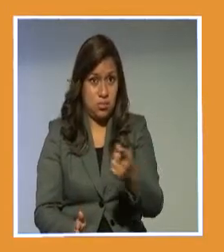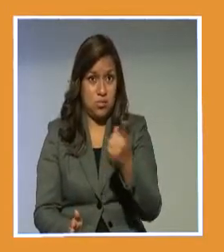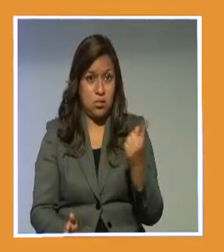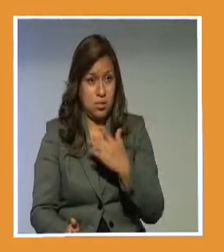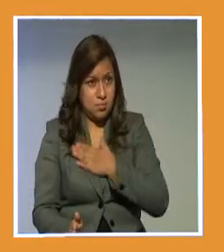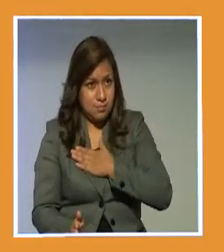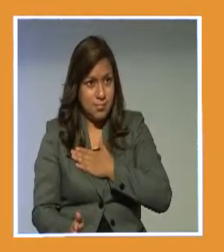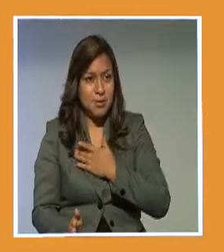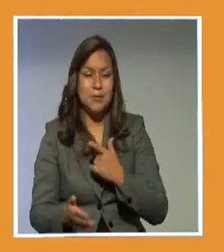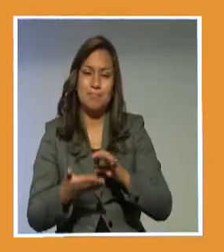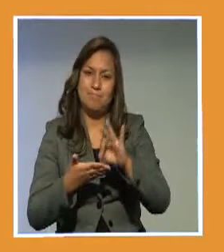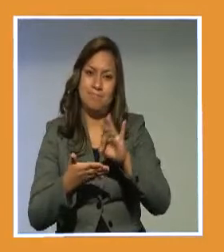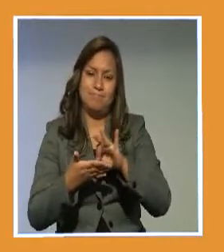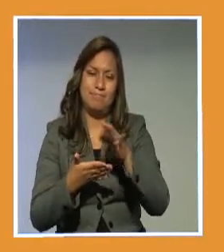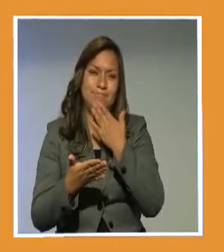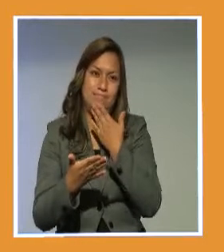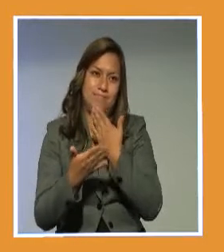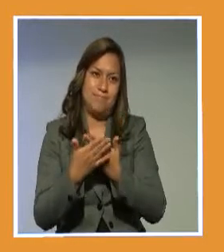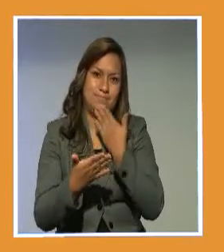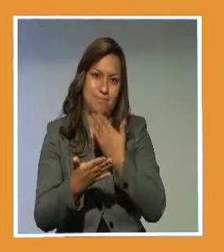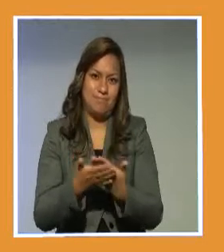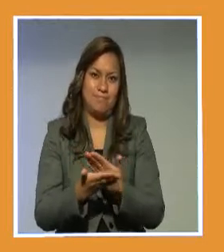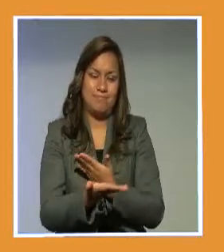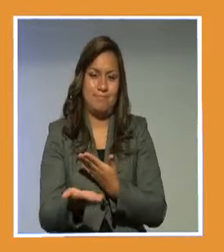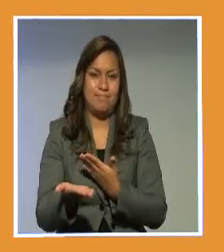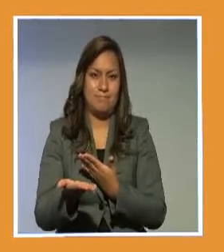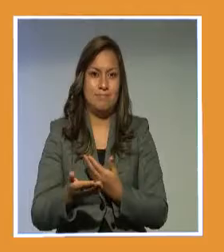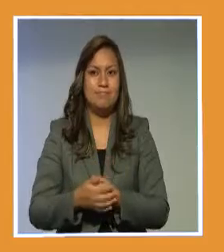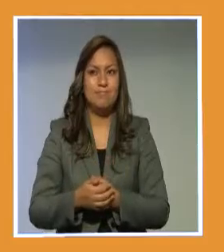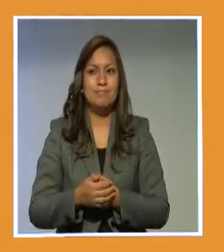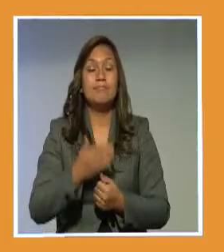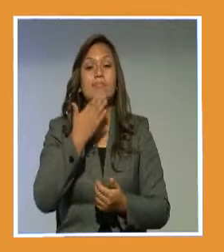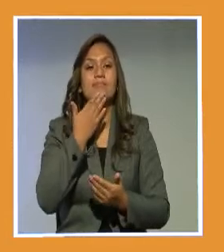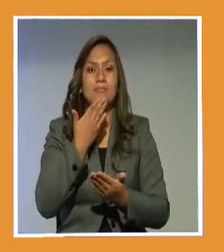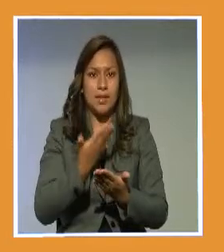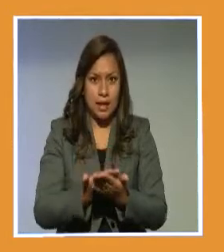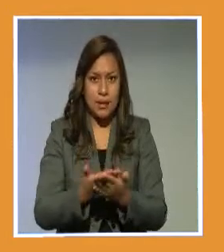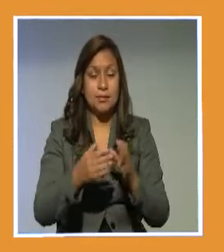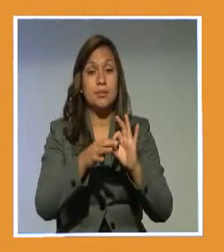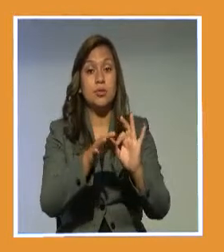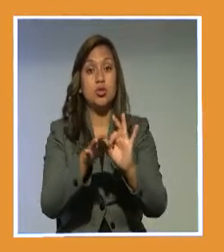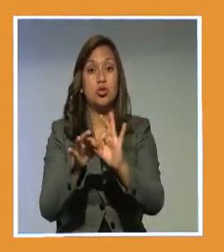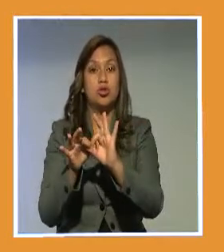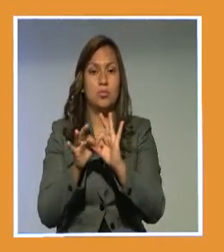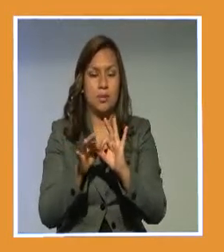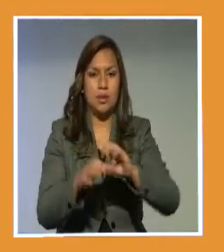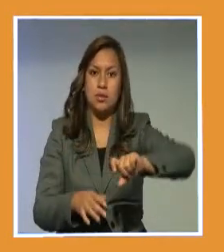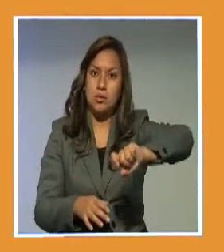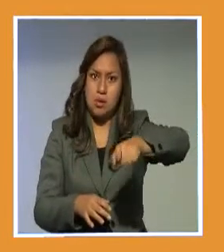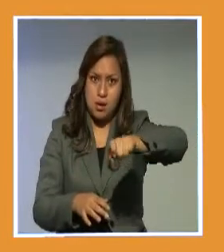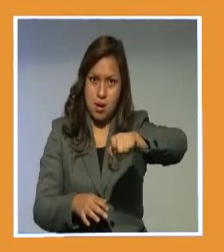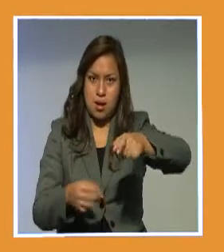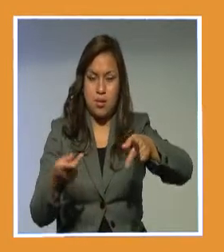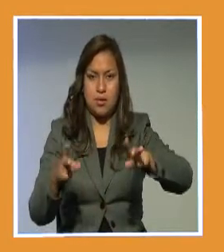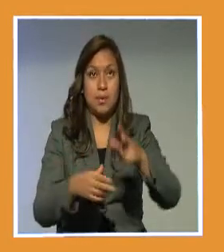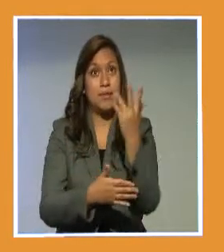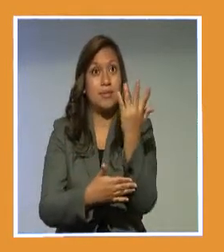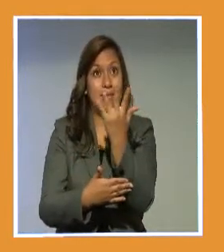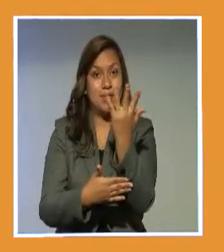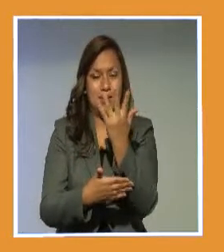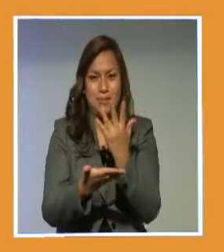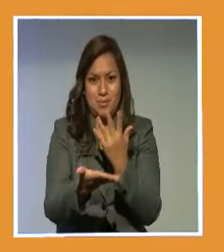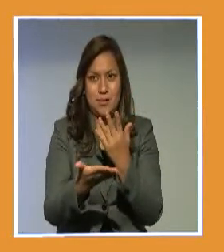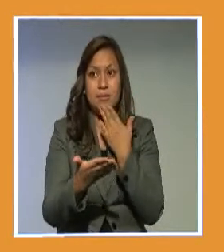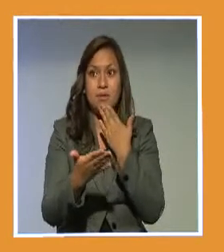ha sido hasta hoy. Así que muchísimas, muchísimas gracias. Gracias a nuestros compañeros de la radio y televisión de la Asamblea.